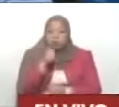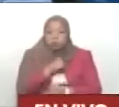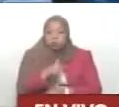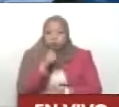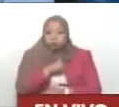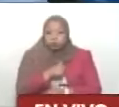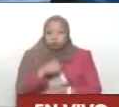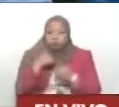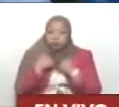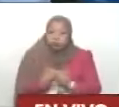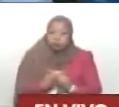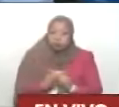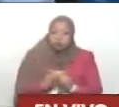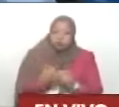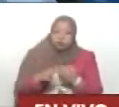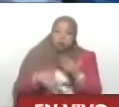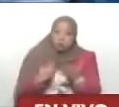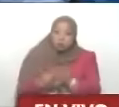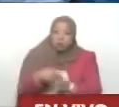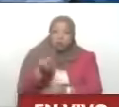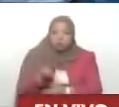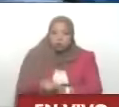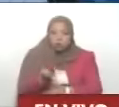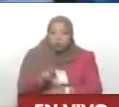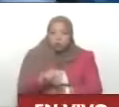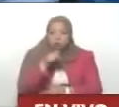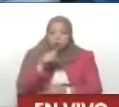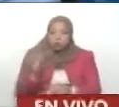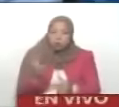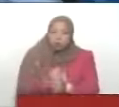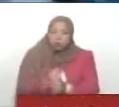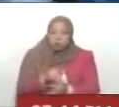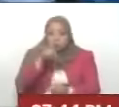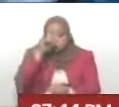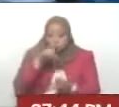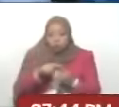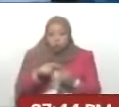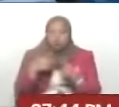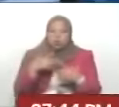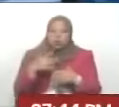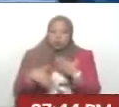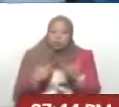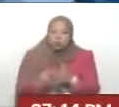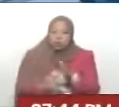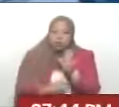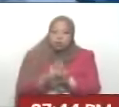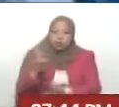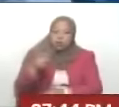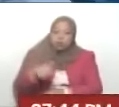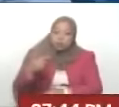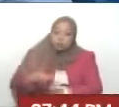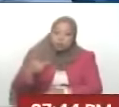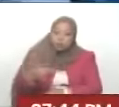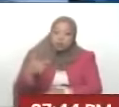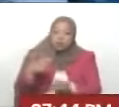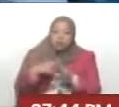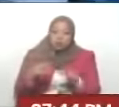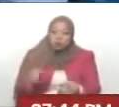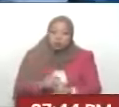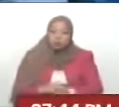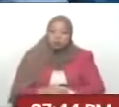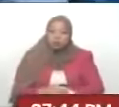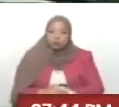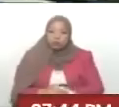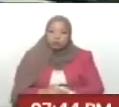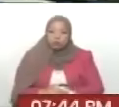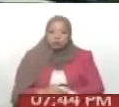se rindió, ni se va a entregar jamás. Y además ya conseguimos el camino del despliegue, el desarrollo, que era lo más importante de todo.